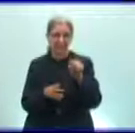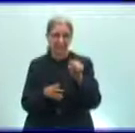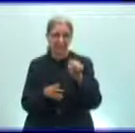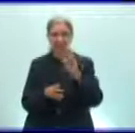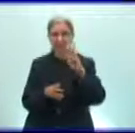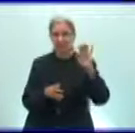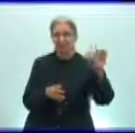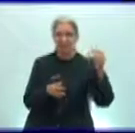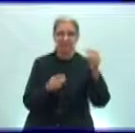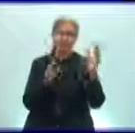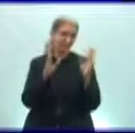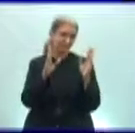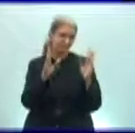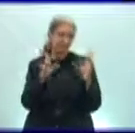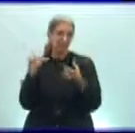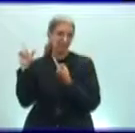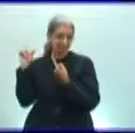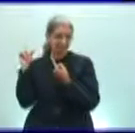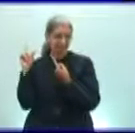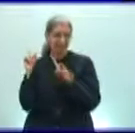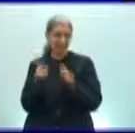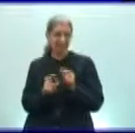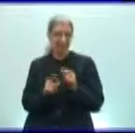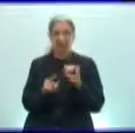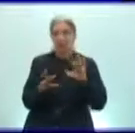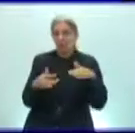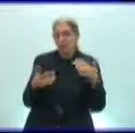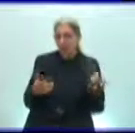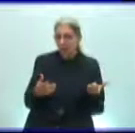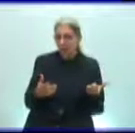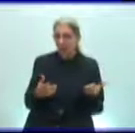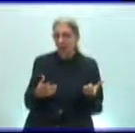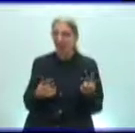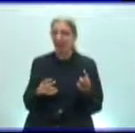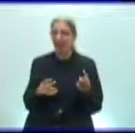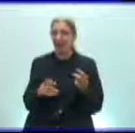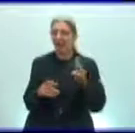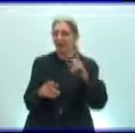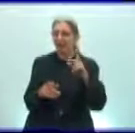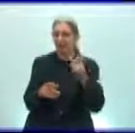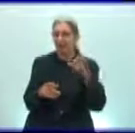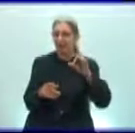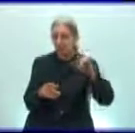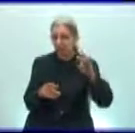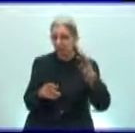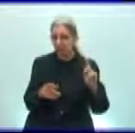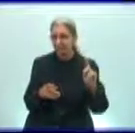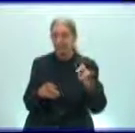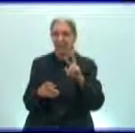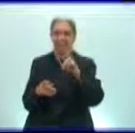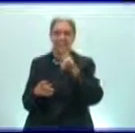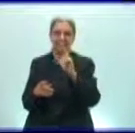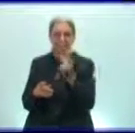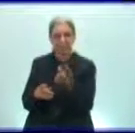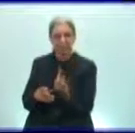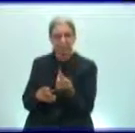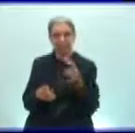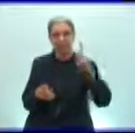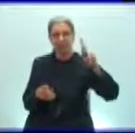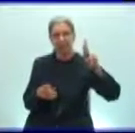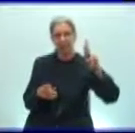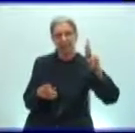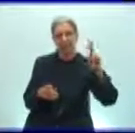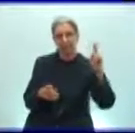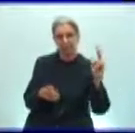ustedes pueden ver. ¿Cuál es el valor de R sub 1 y R sub 2 si R sub 2 tiene 5